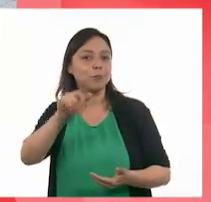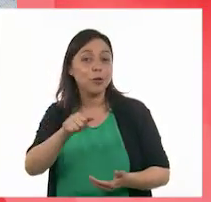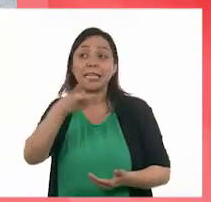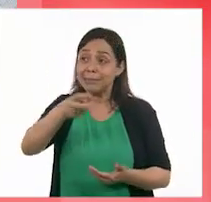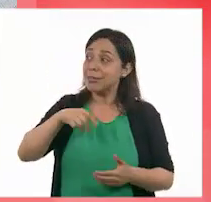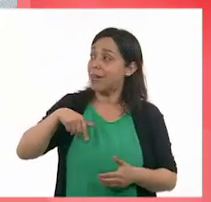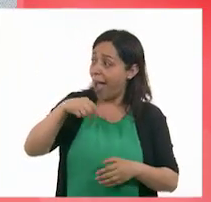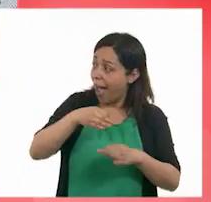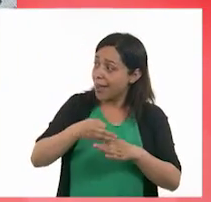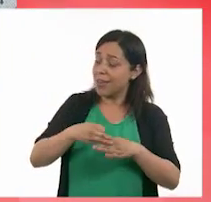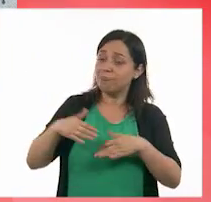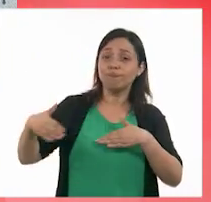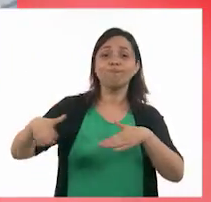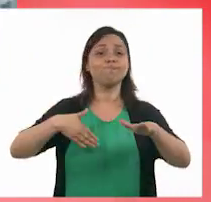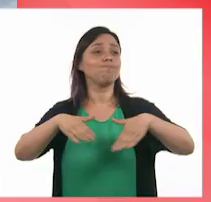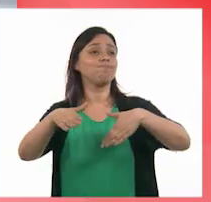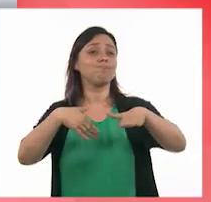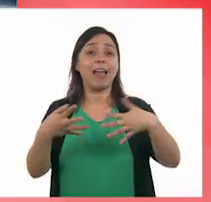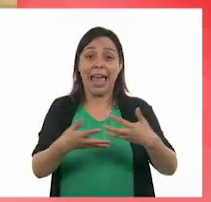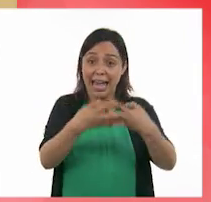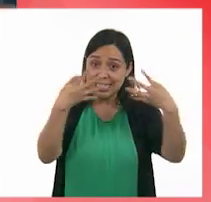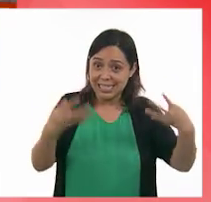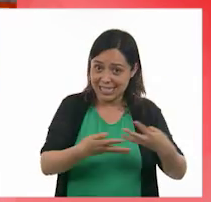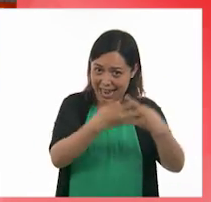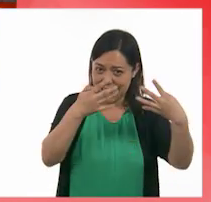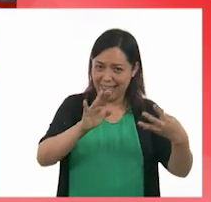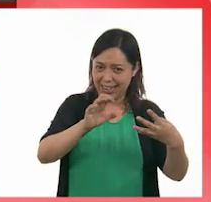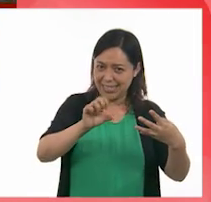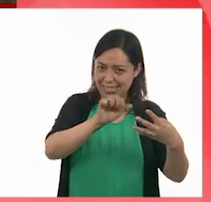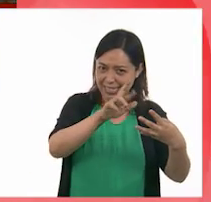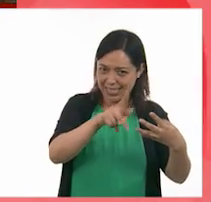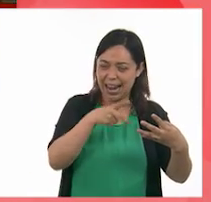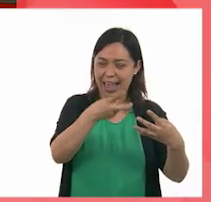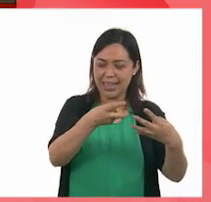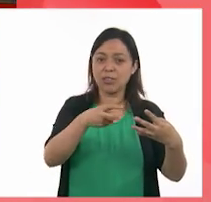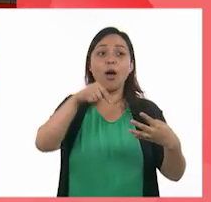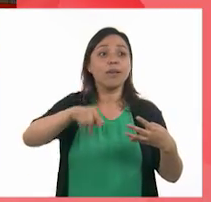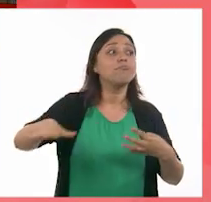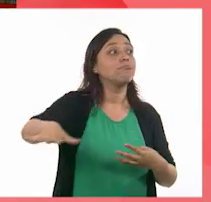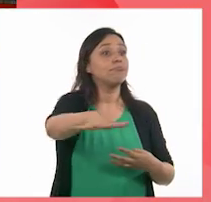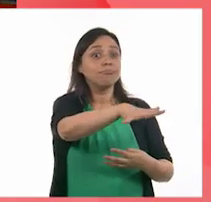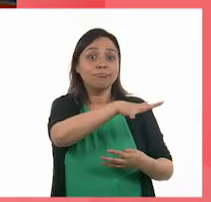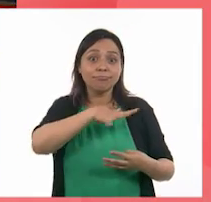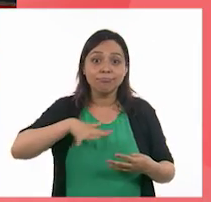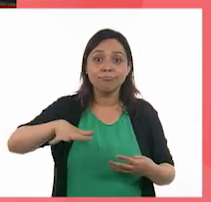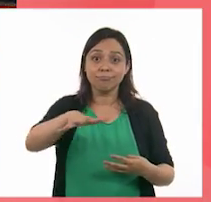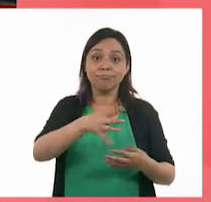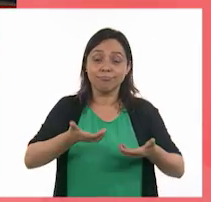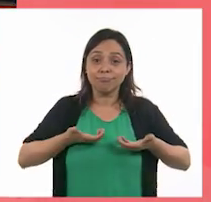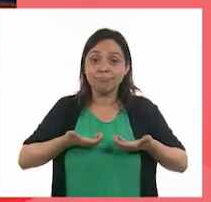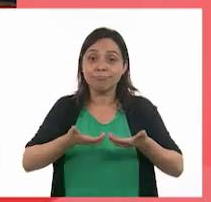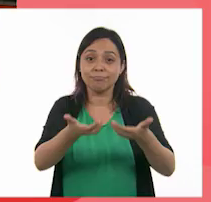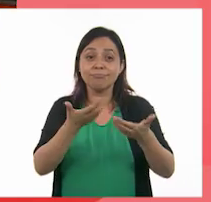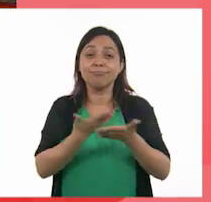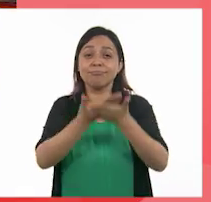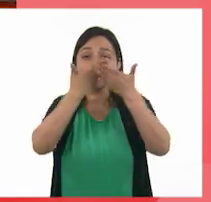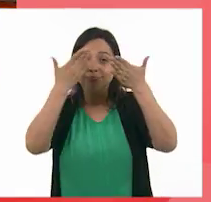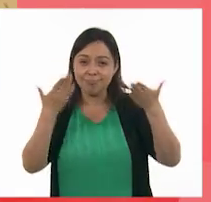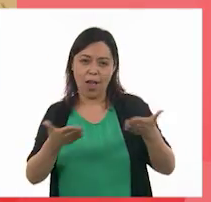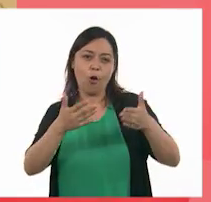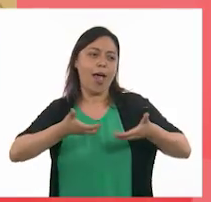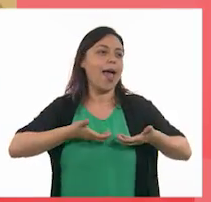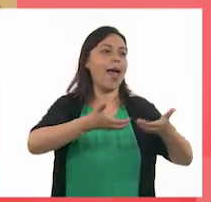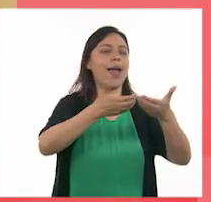estamos caminando. La ensalada César, en sus orígenes, estuvo en esta cuadra por donde hoy caminamos. Hoy sabemos que está en la calle Quinta,